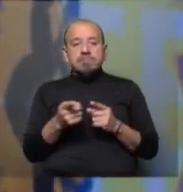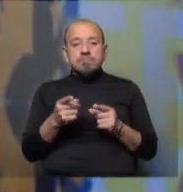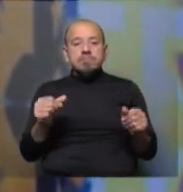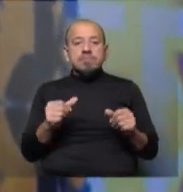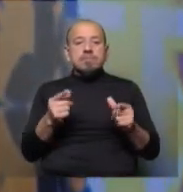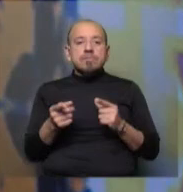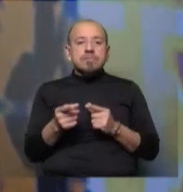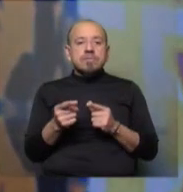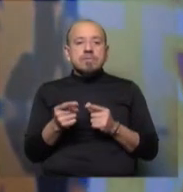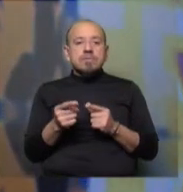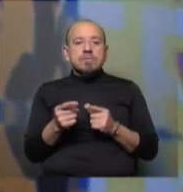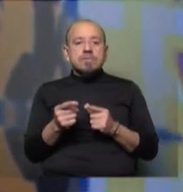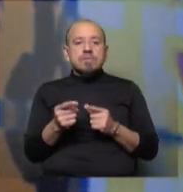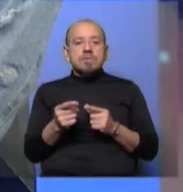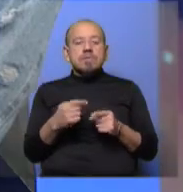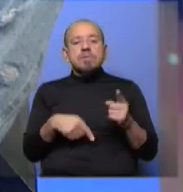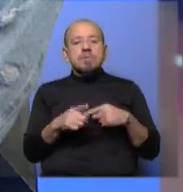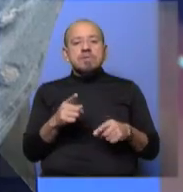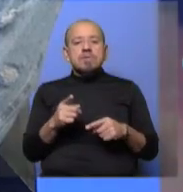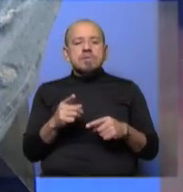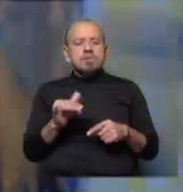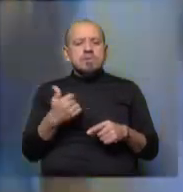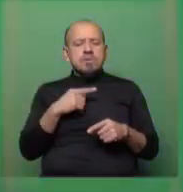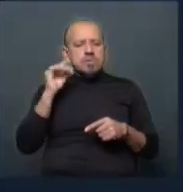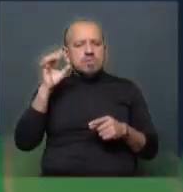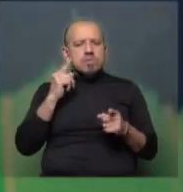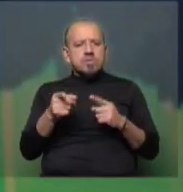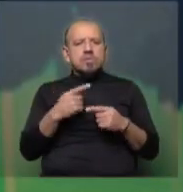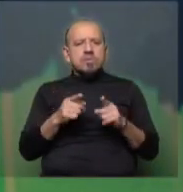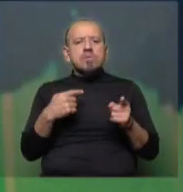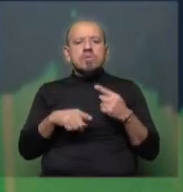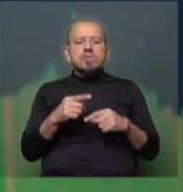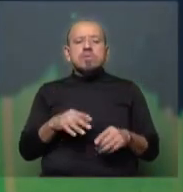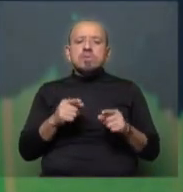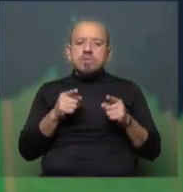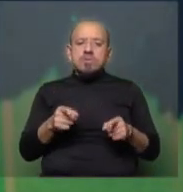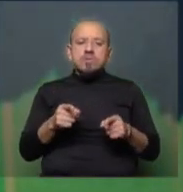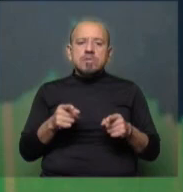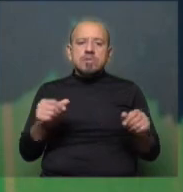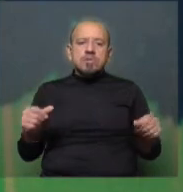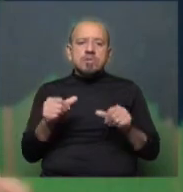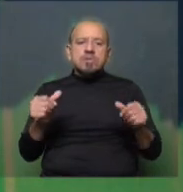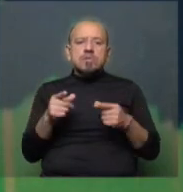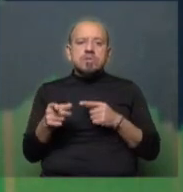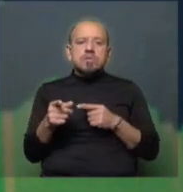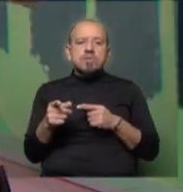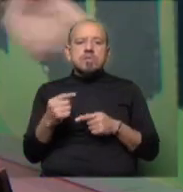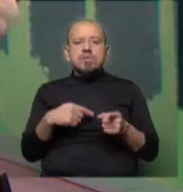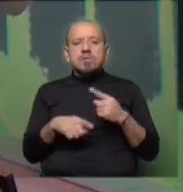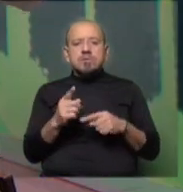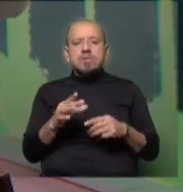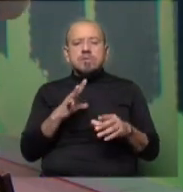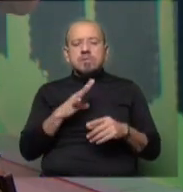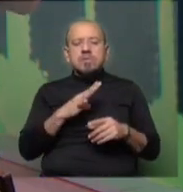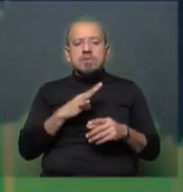riffs y empezó a decir, che, pero esto parece que ya lo escuché diferente. Entonces venimos por ese lado, tratando de manejar las raíces de lo que es el